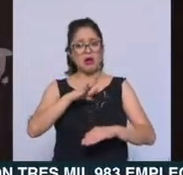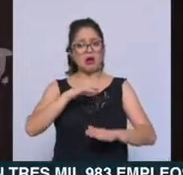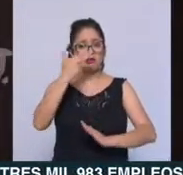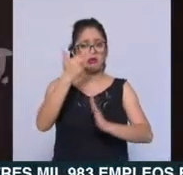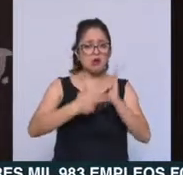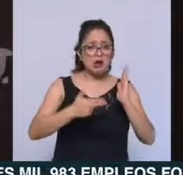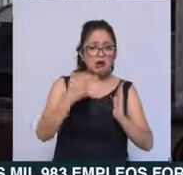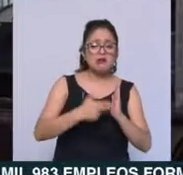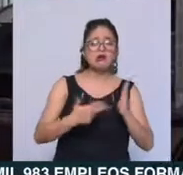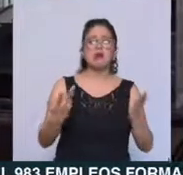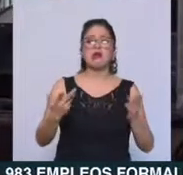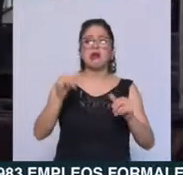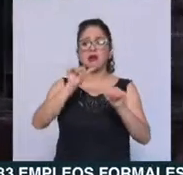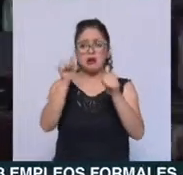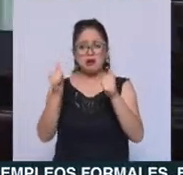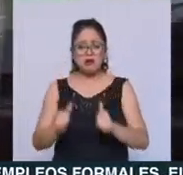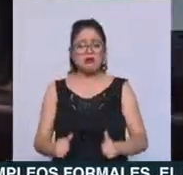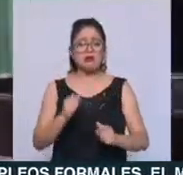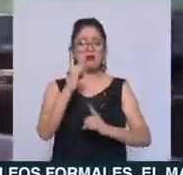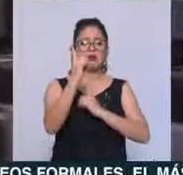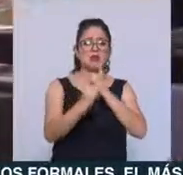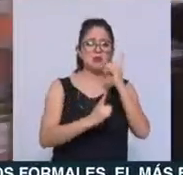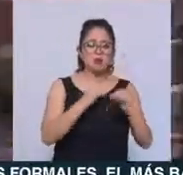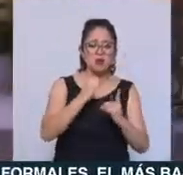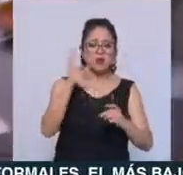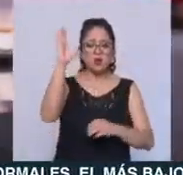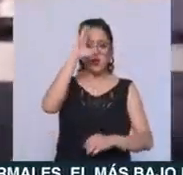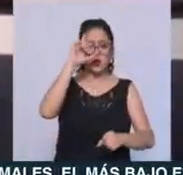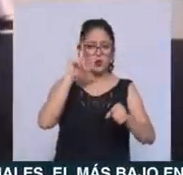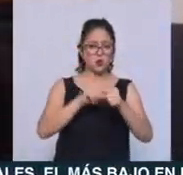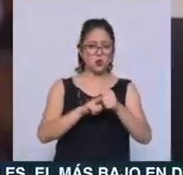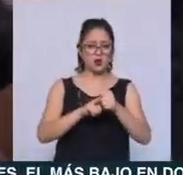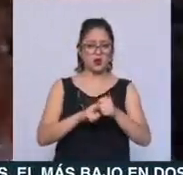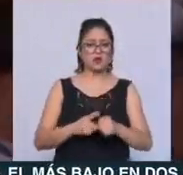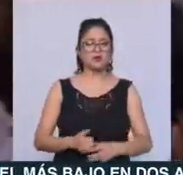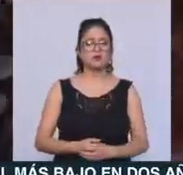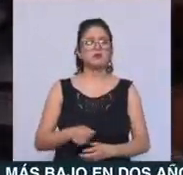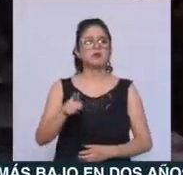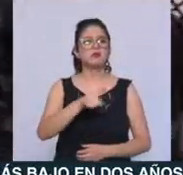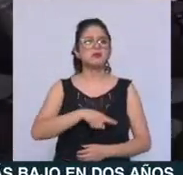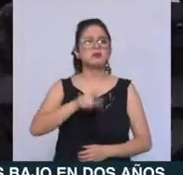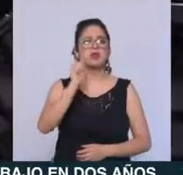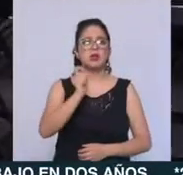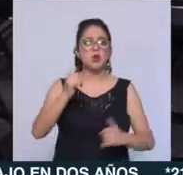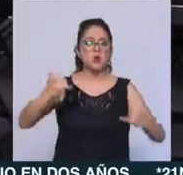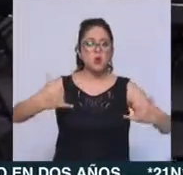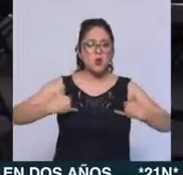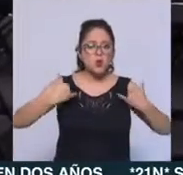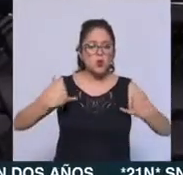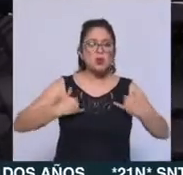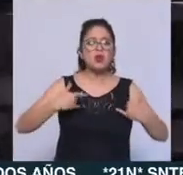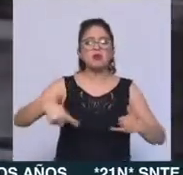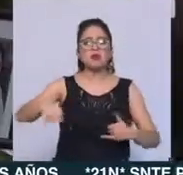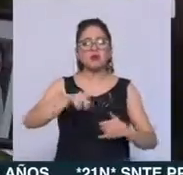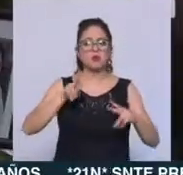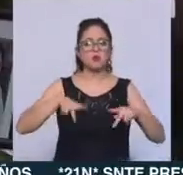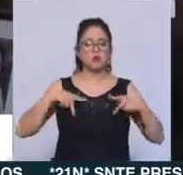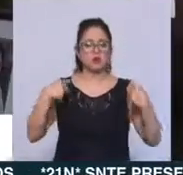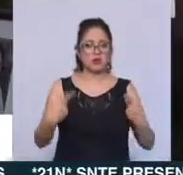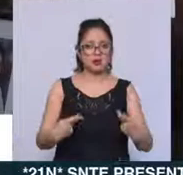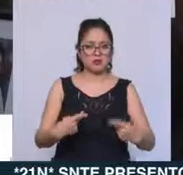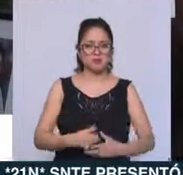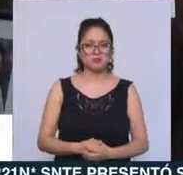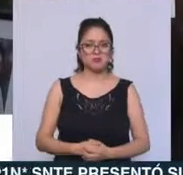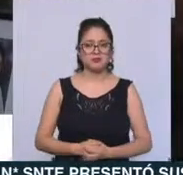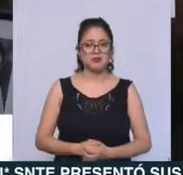actividades artísticas, deportivas, culturales y recreativas para jóvenes en situación de vulnerabilidad. Asegurarnos